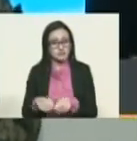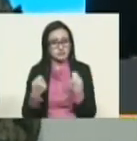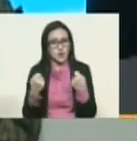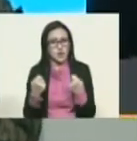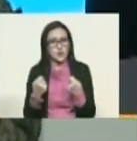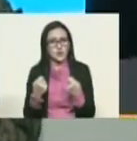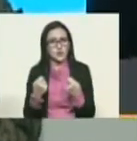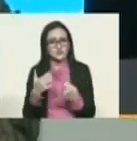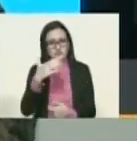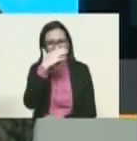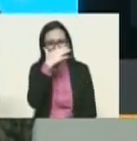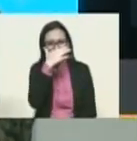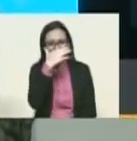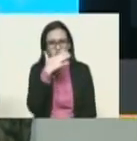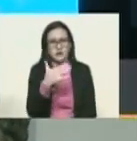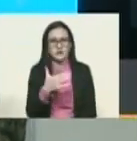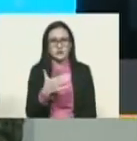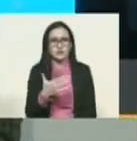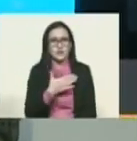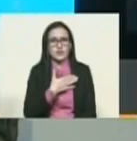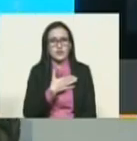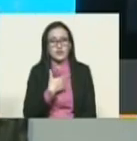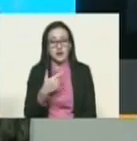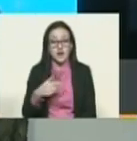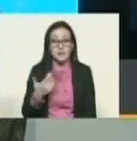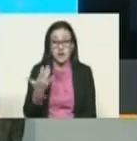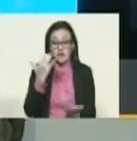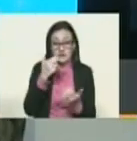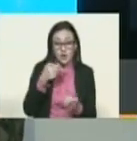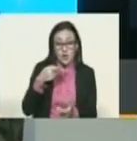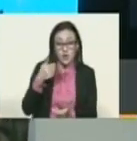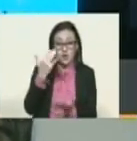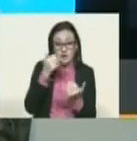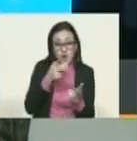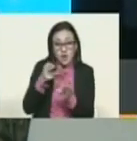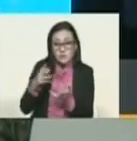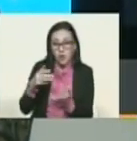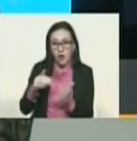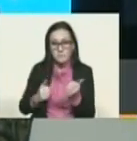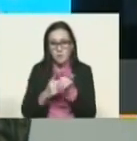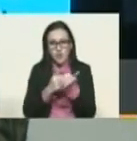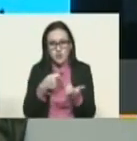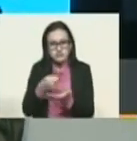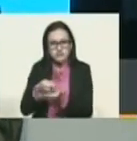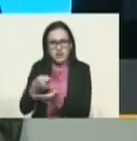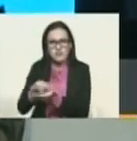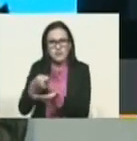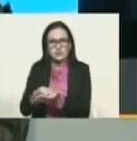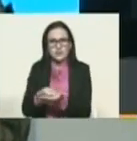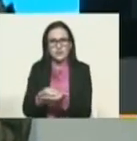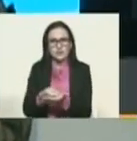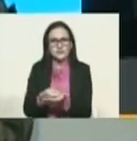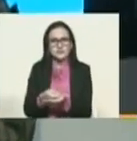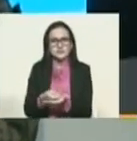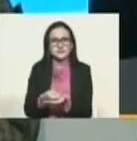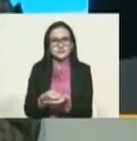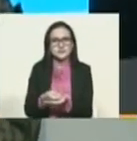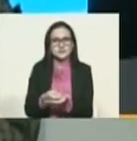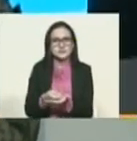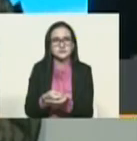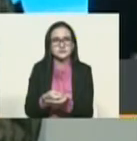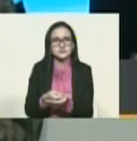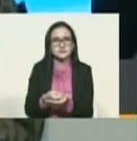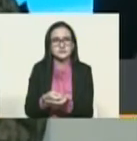es el secuestro como forma de financiamiento al terrorismo que de por sí ya es un delito, es decir, del